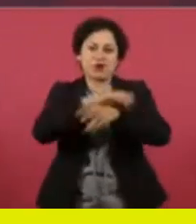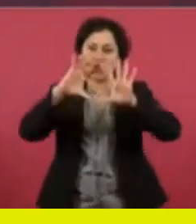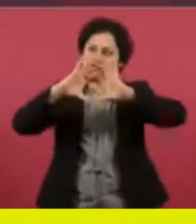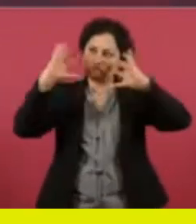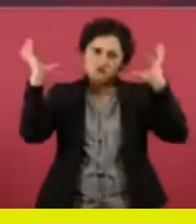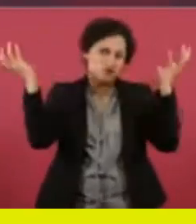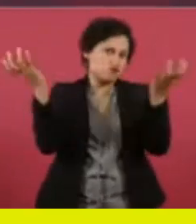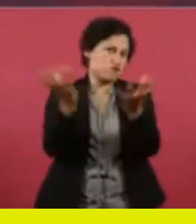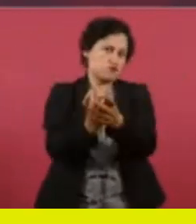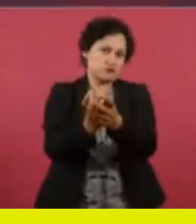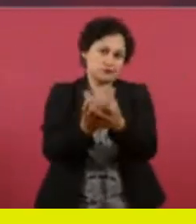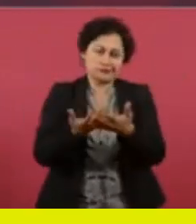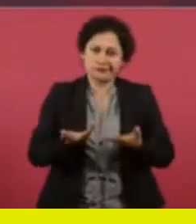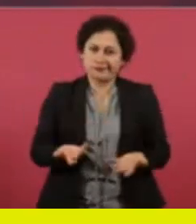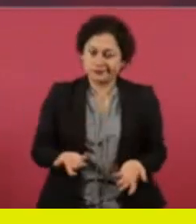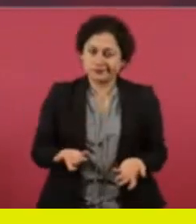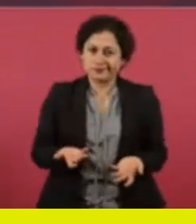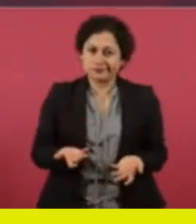Entonces,